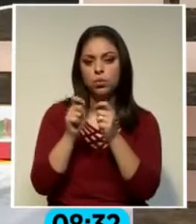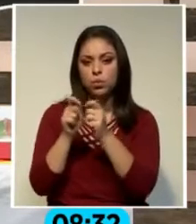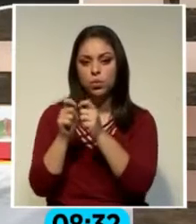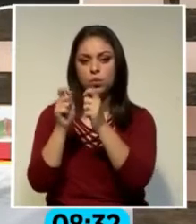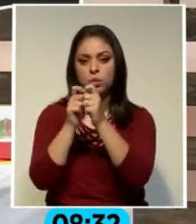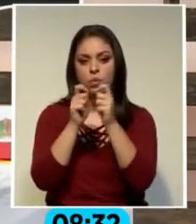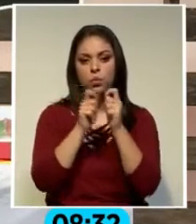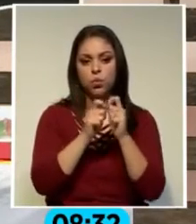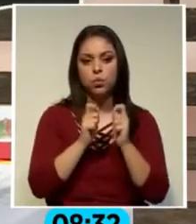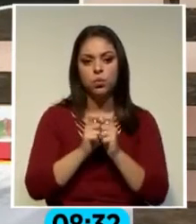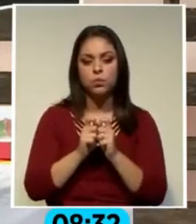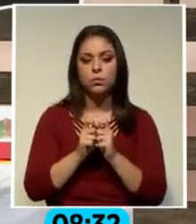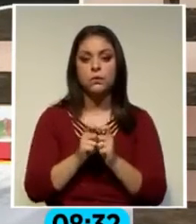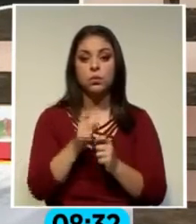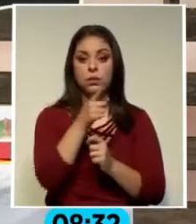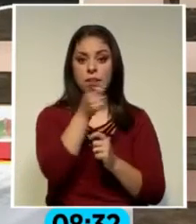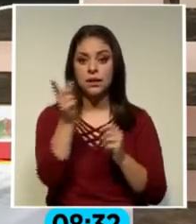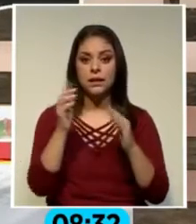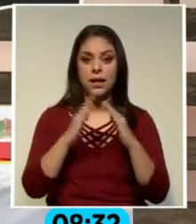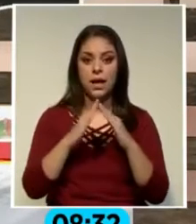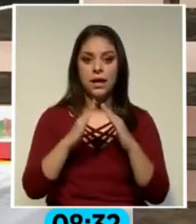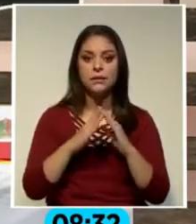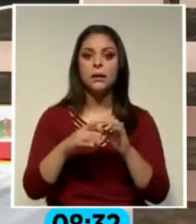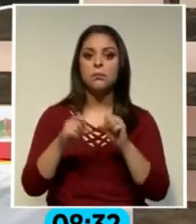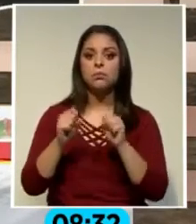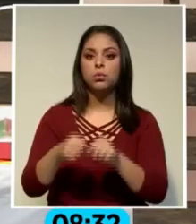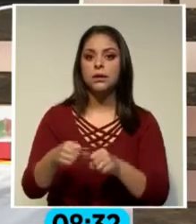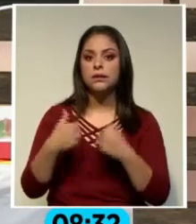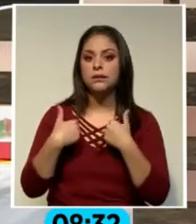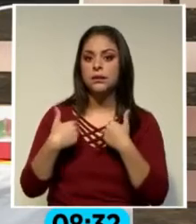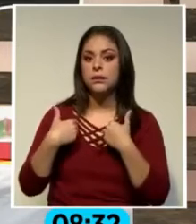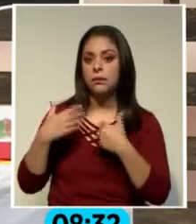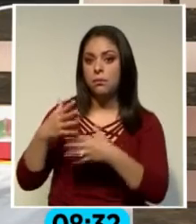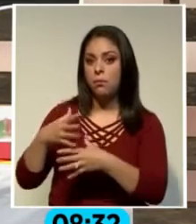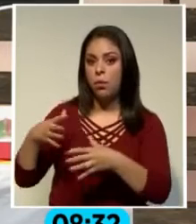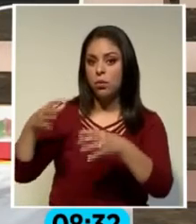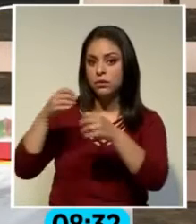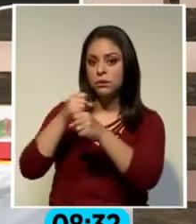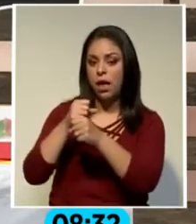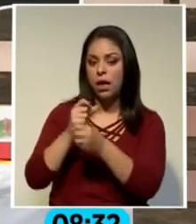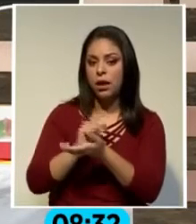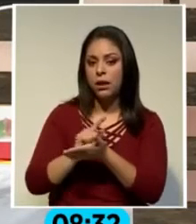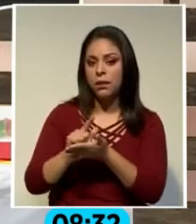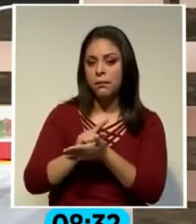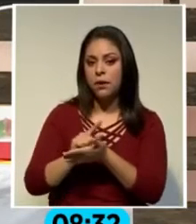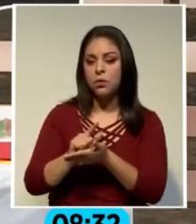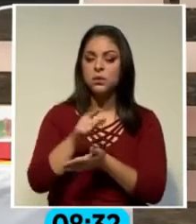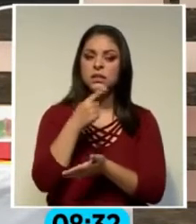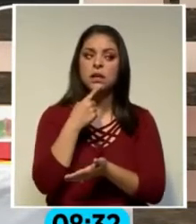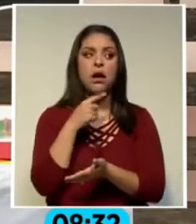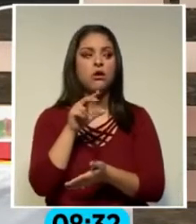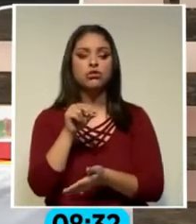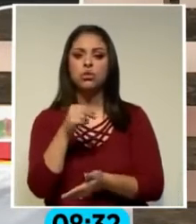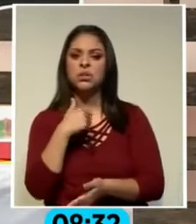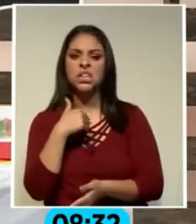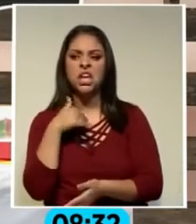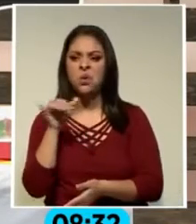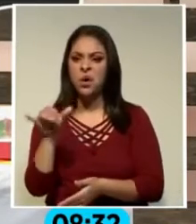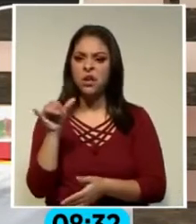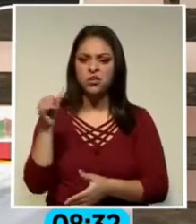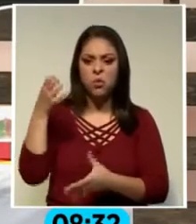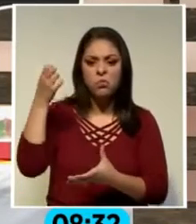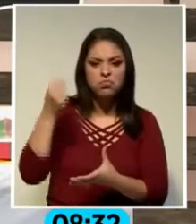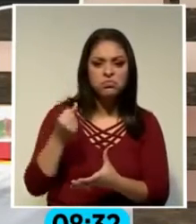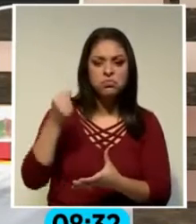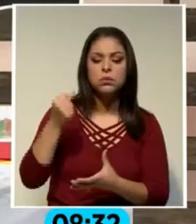casa pueden tomar una bolsita que tengan, ¿verdad?, bien limpia, porque tal vez digan, ay, yo no tengo esto. No, esto es una bolsita, le hacen